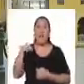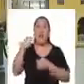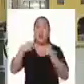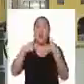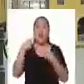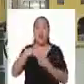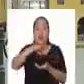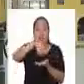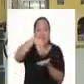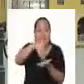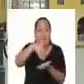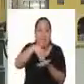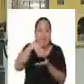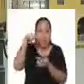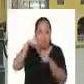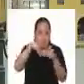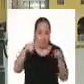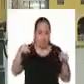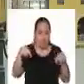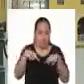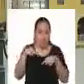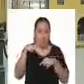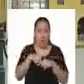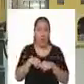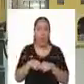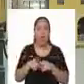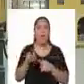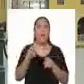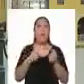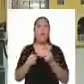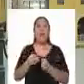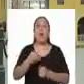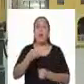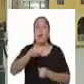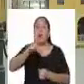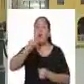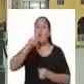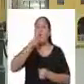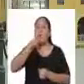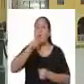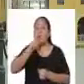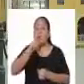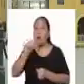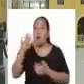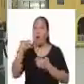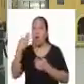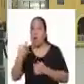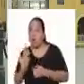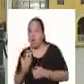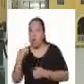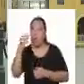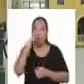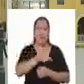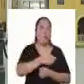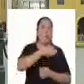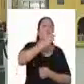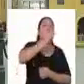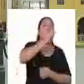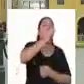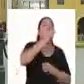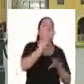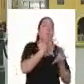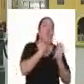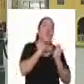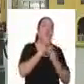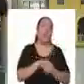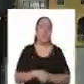Mayor existían vendedores ambulantes que ofrecían guisos incandescentes y bebidas refrescantes. Algo así como un prende y